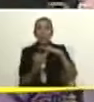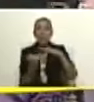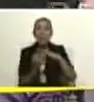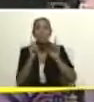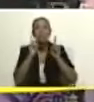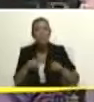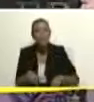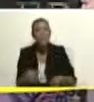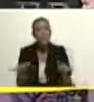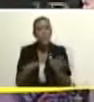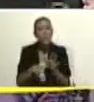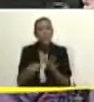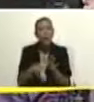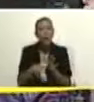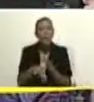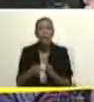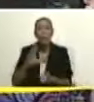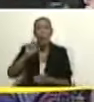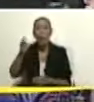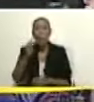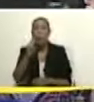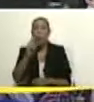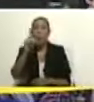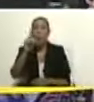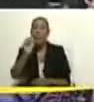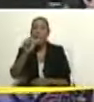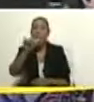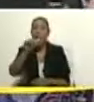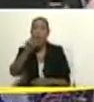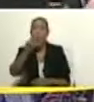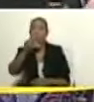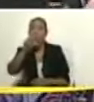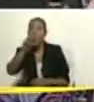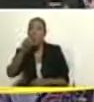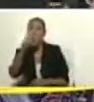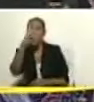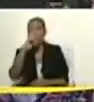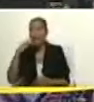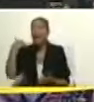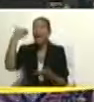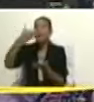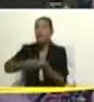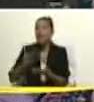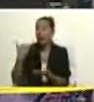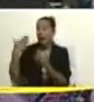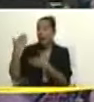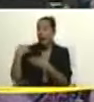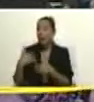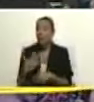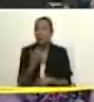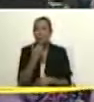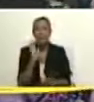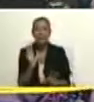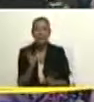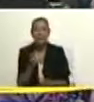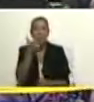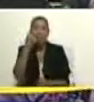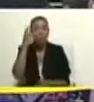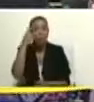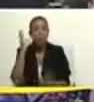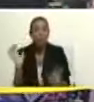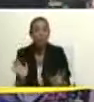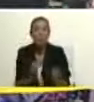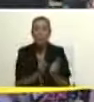también emblemática en el urbanismo Guadalupe. Oye, lo recuerdo. La ¿Un año ya? Hace un año. Parece la unidad educativa